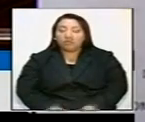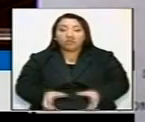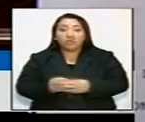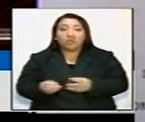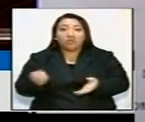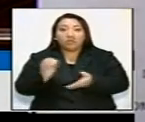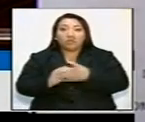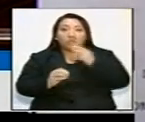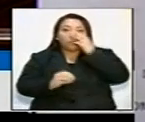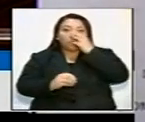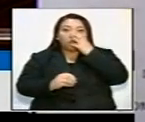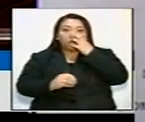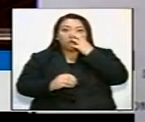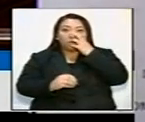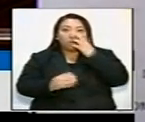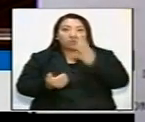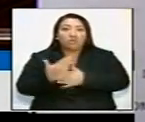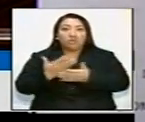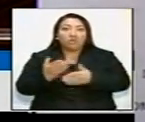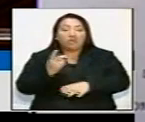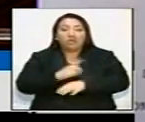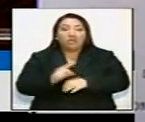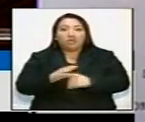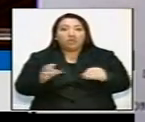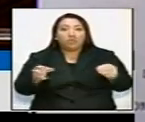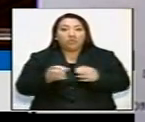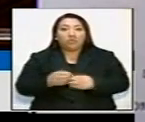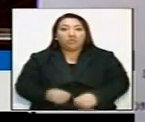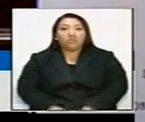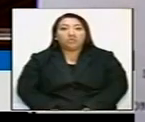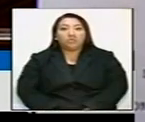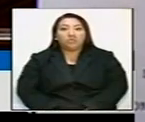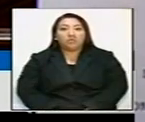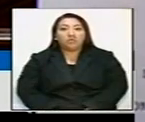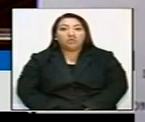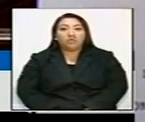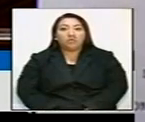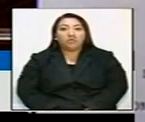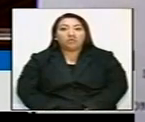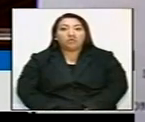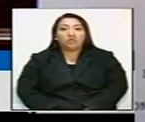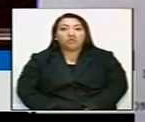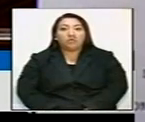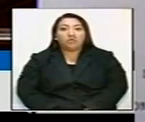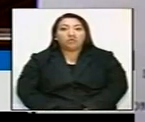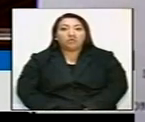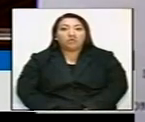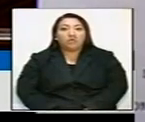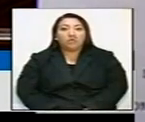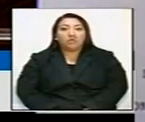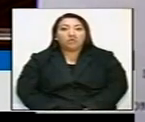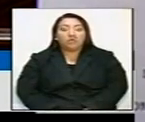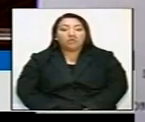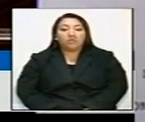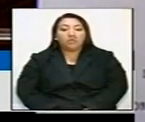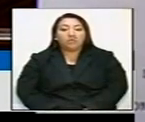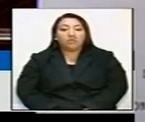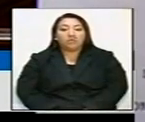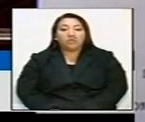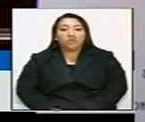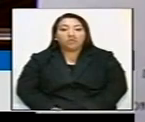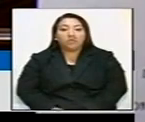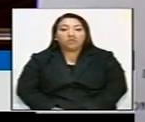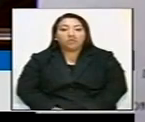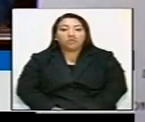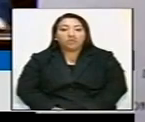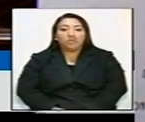medidas para poder ir desarrollándolas en conjunto con los diversos actores. Un tercer tema es el tema